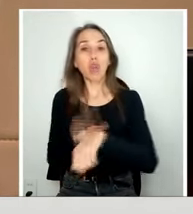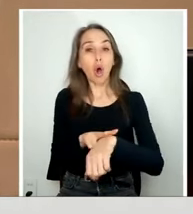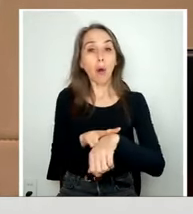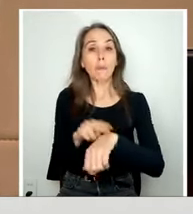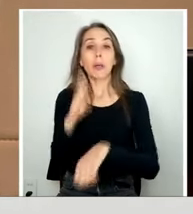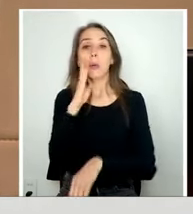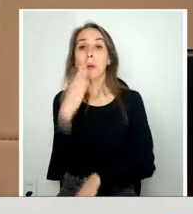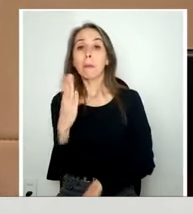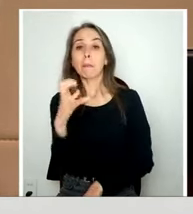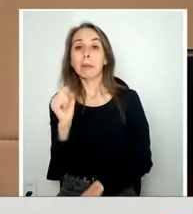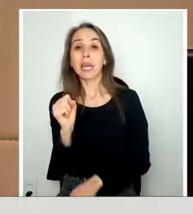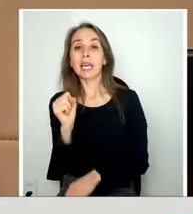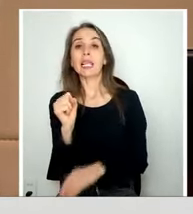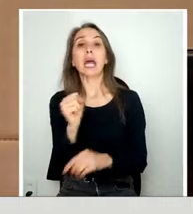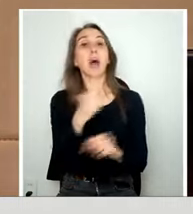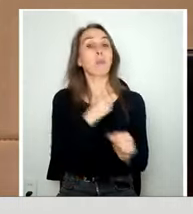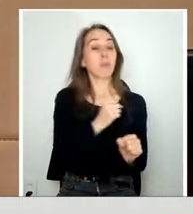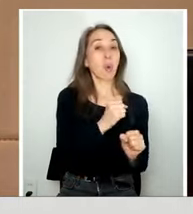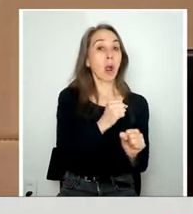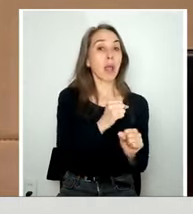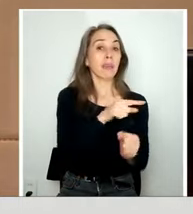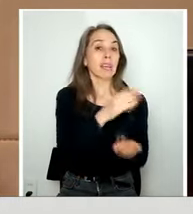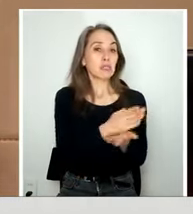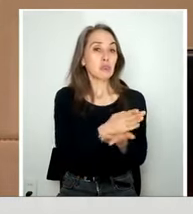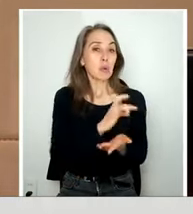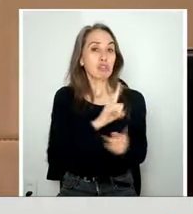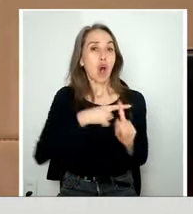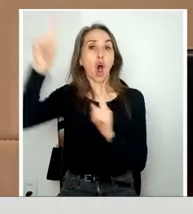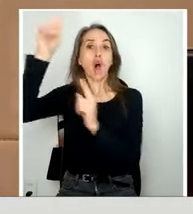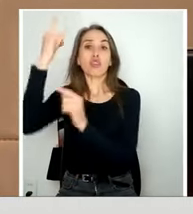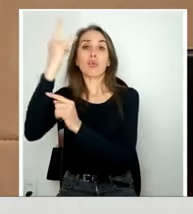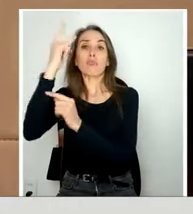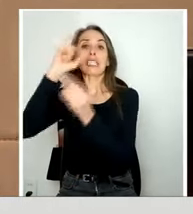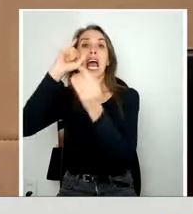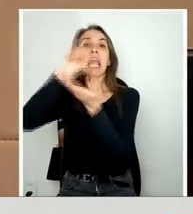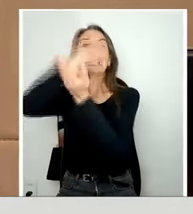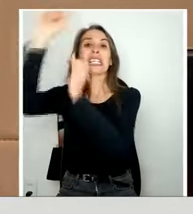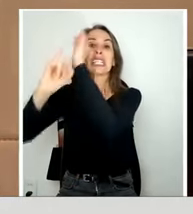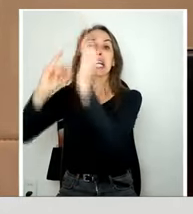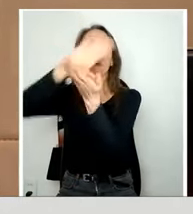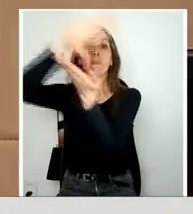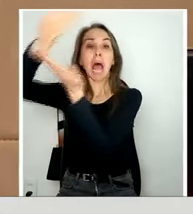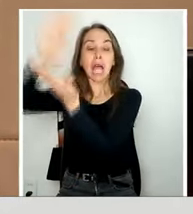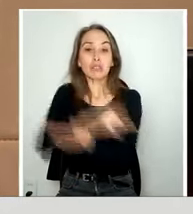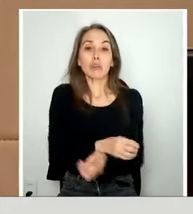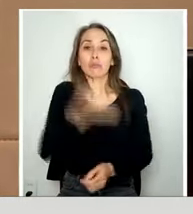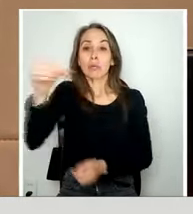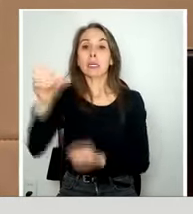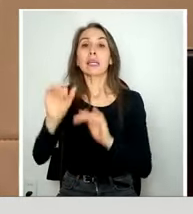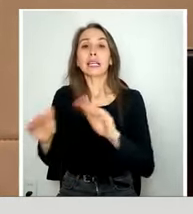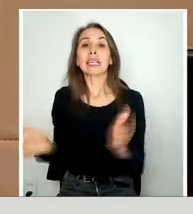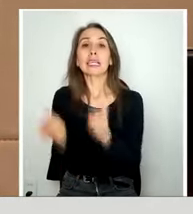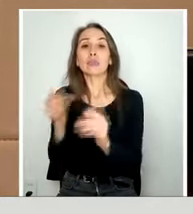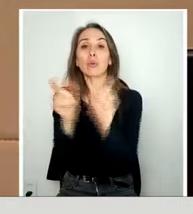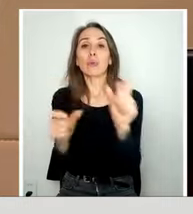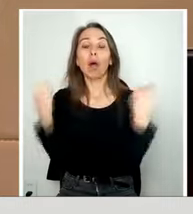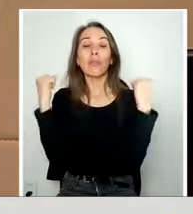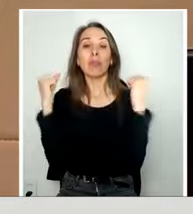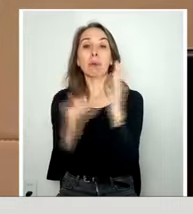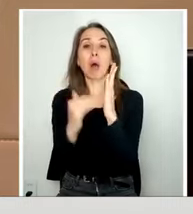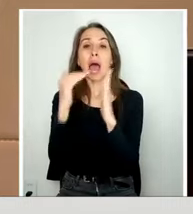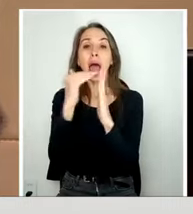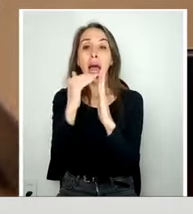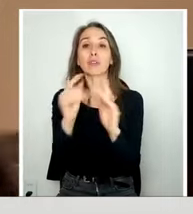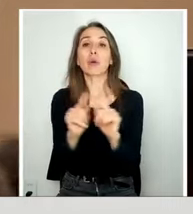intercambios en el extranjero O sea que tiene que haber toda una política de estimular a los deportistas de alto rendimiento como referentes dentro